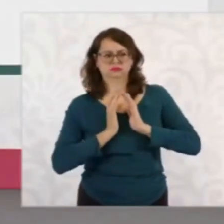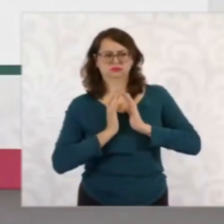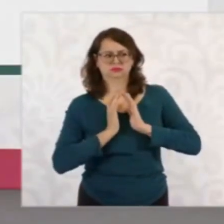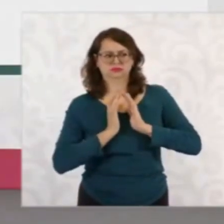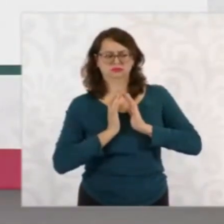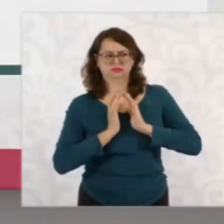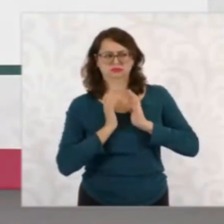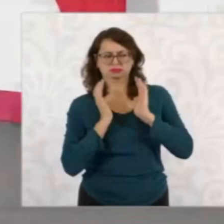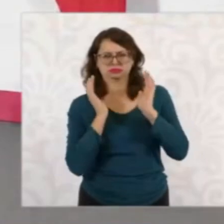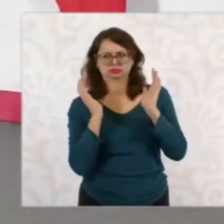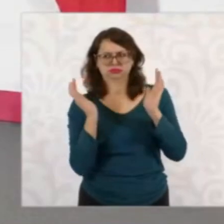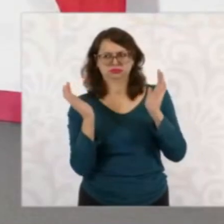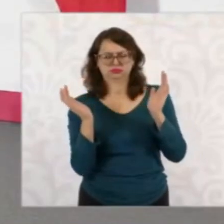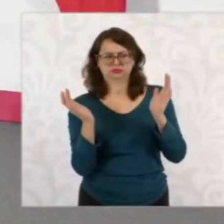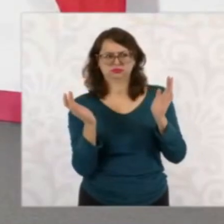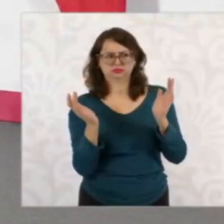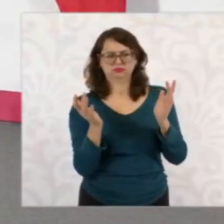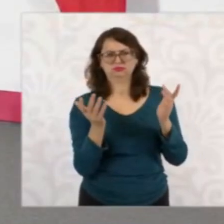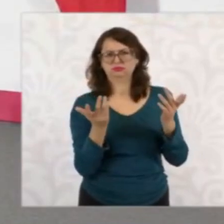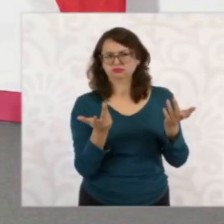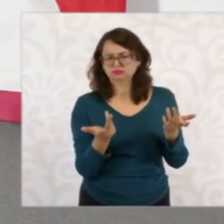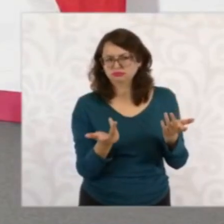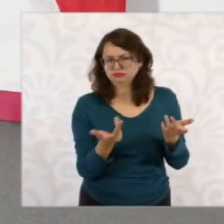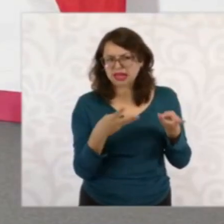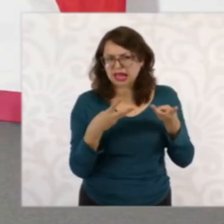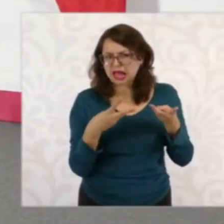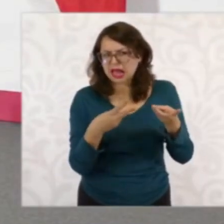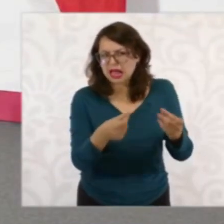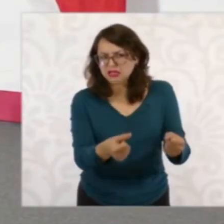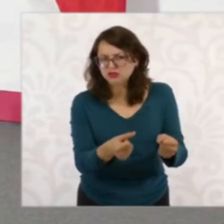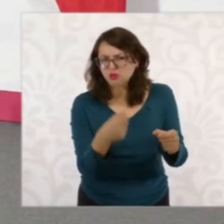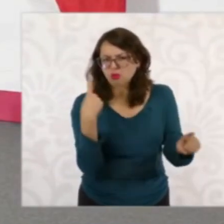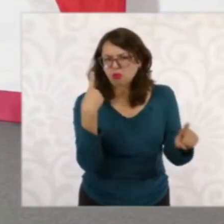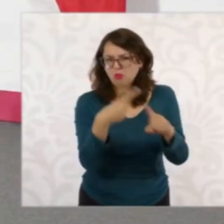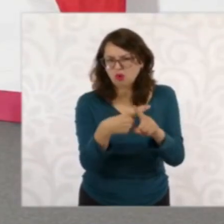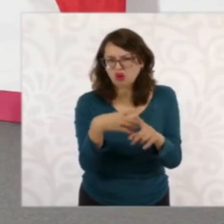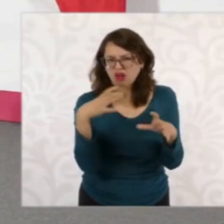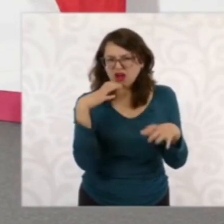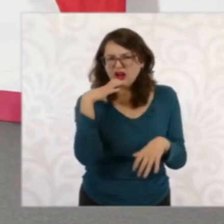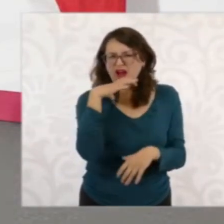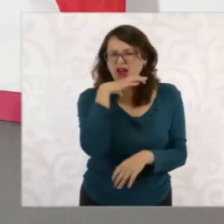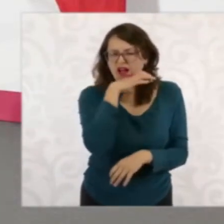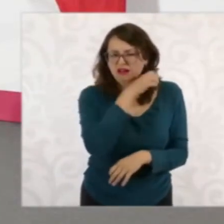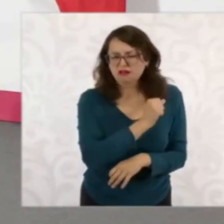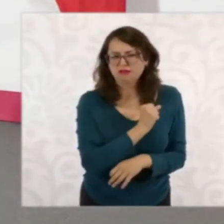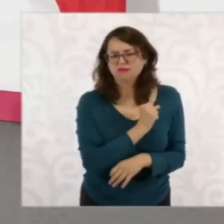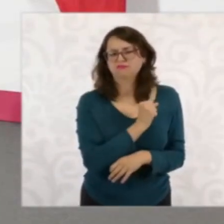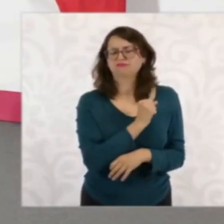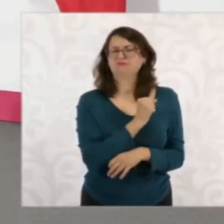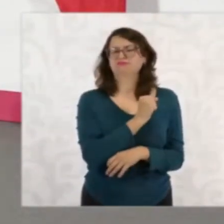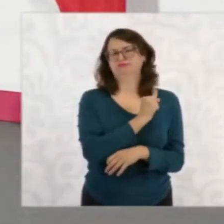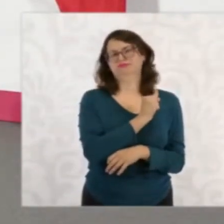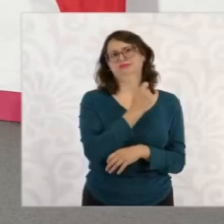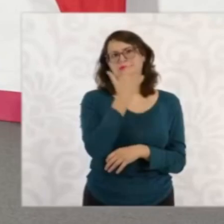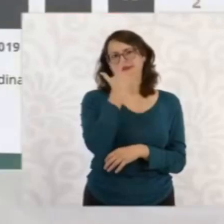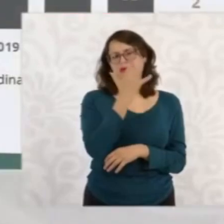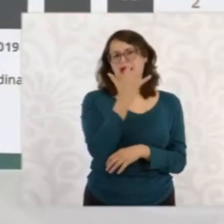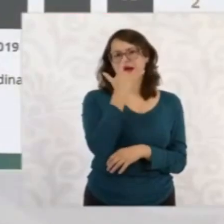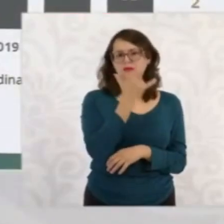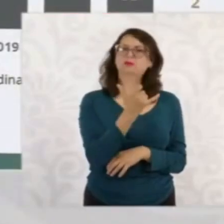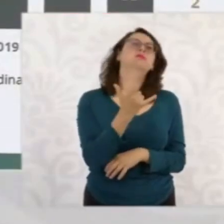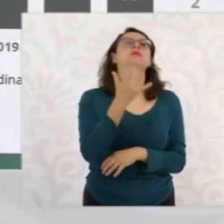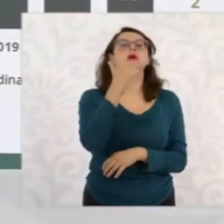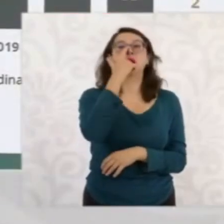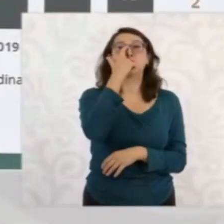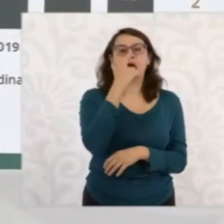pero no tenemos el problema de la infraestructura, etcétera, de otro tipo de obra que requiere más gasto, pero es lo que se lleva. Si nosotros, ahora